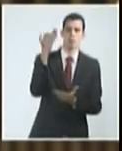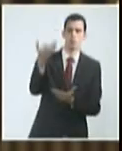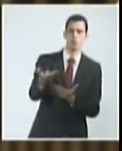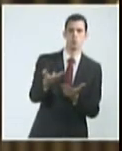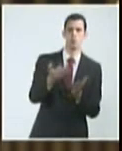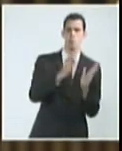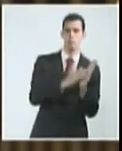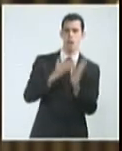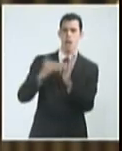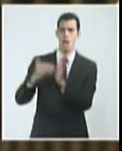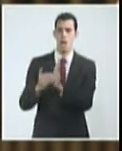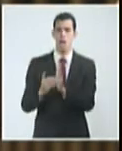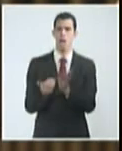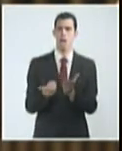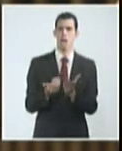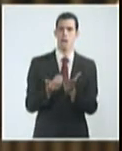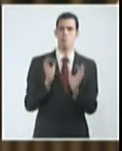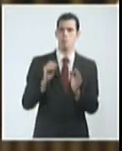una letra muerta?